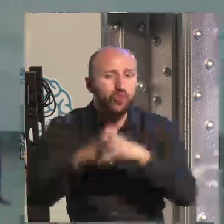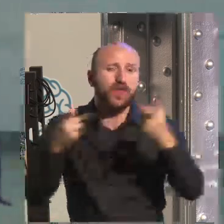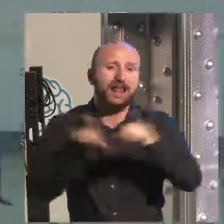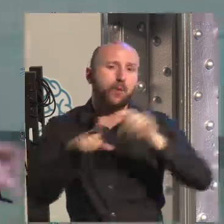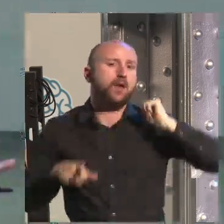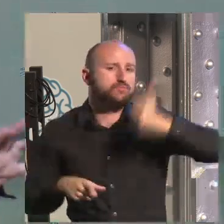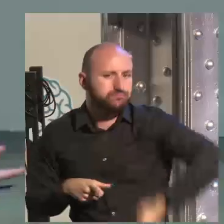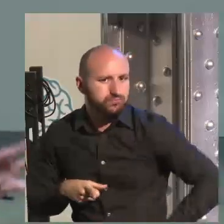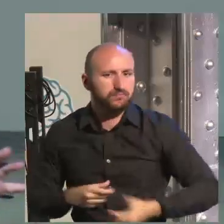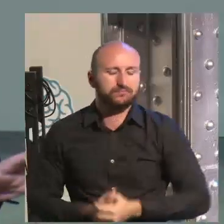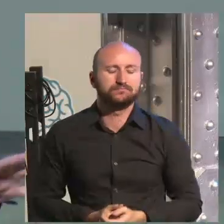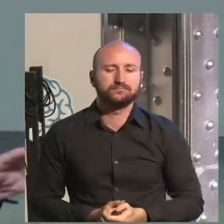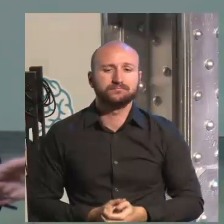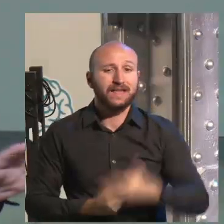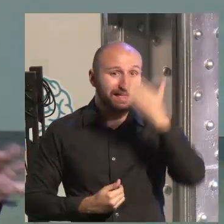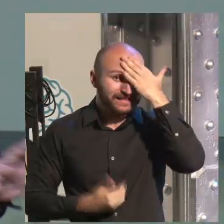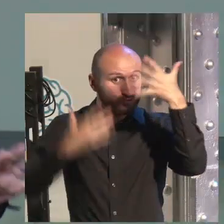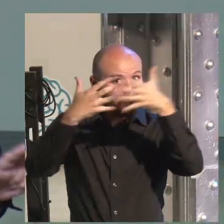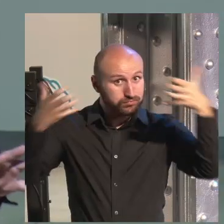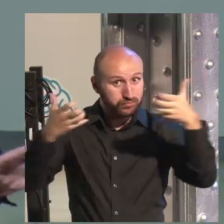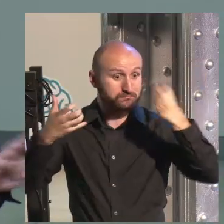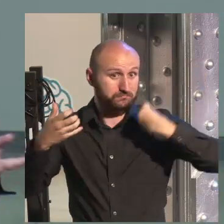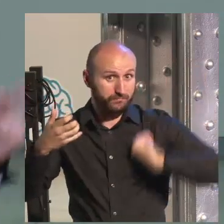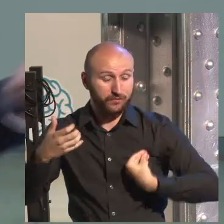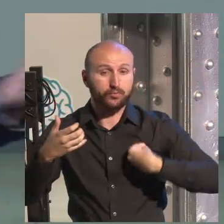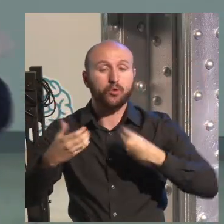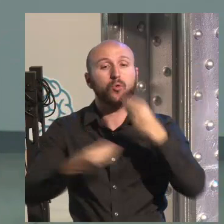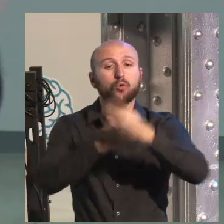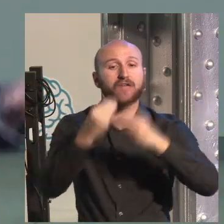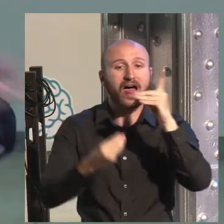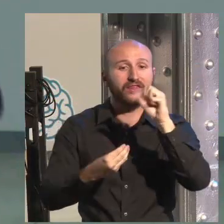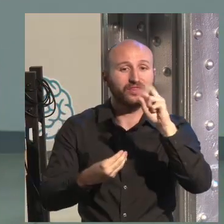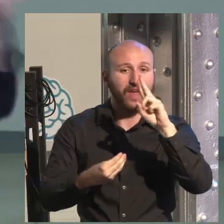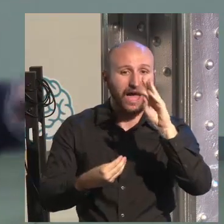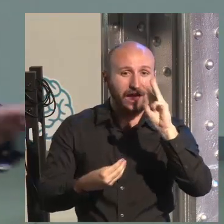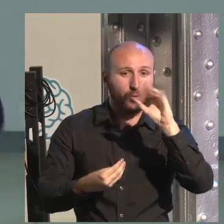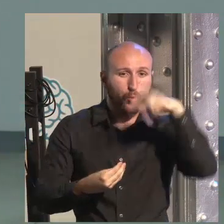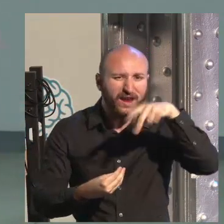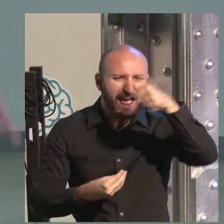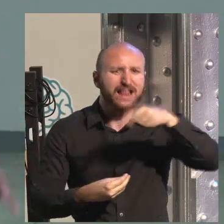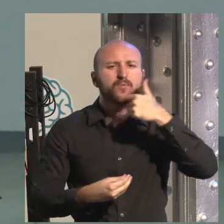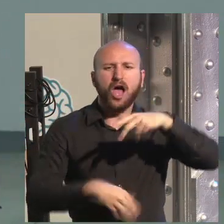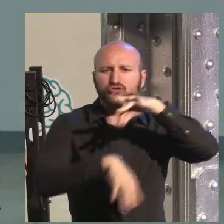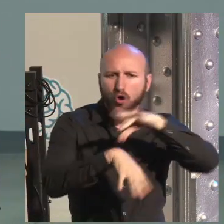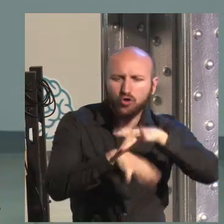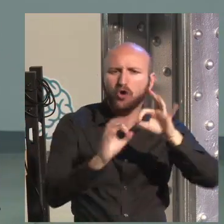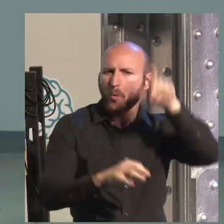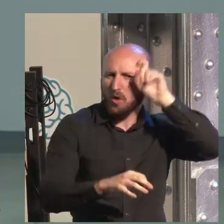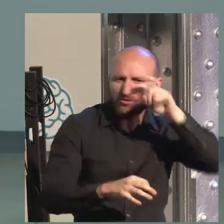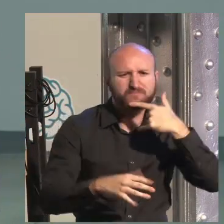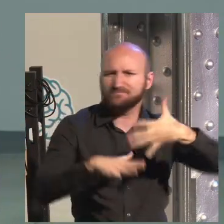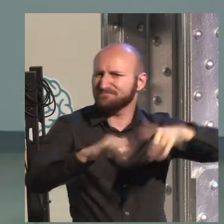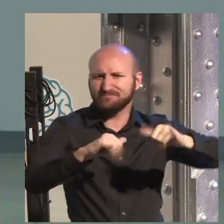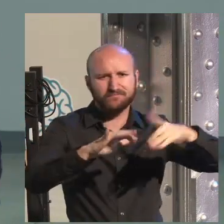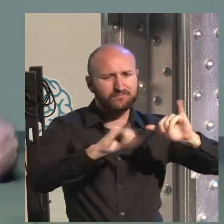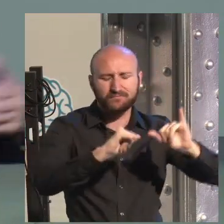así. De hecho, el único título que se le conoce, el único título que utiliza Darwin, que nunca fue doctor ni profesor, no tiene ningún título de esos, el